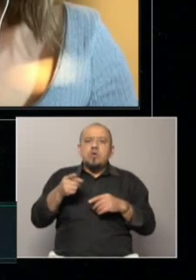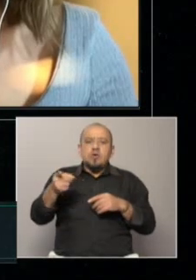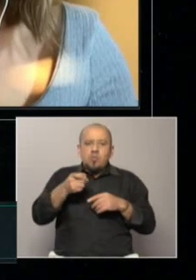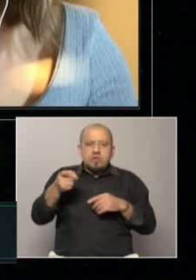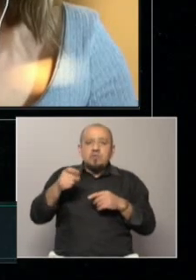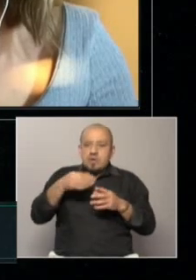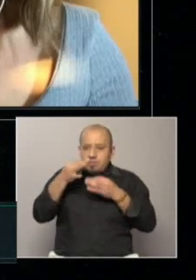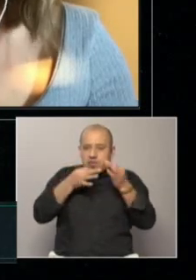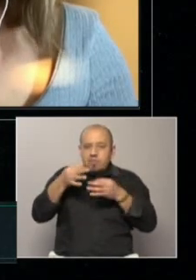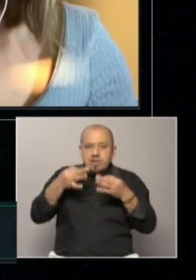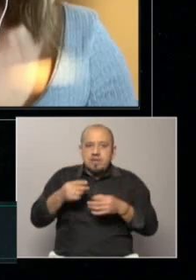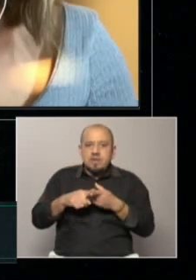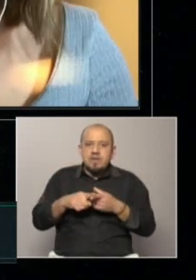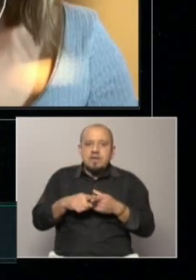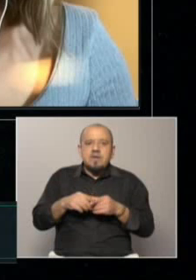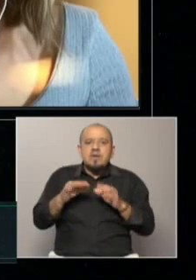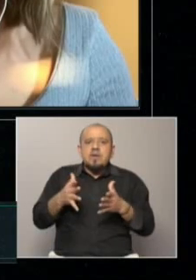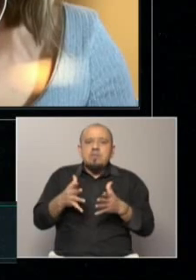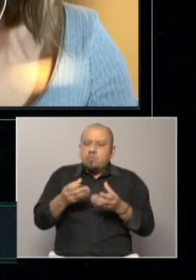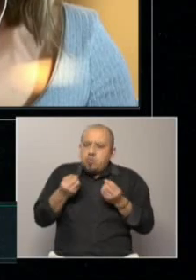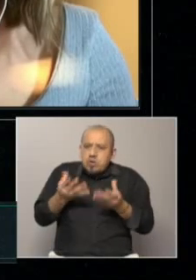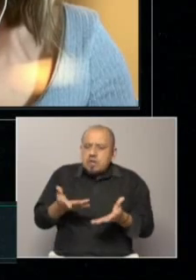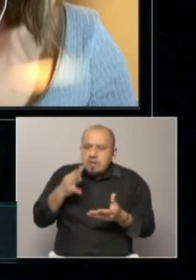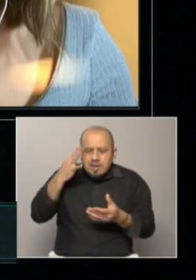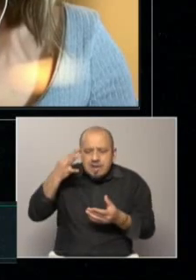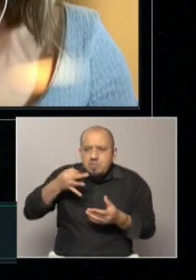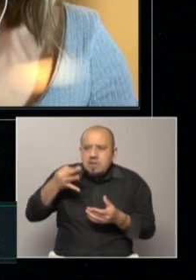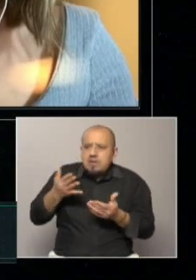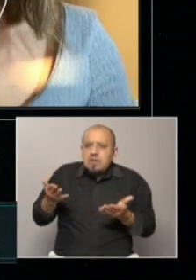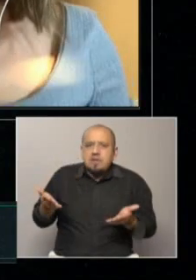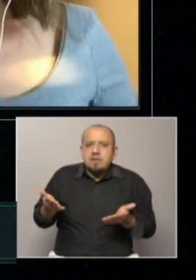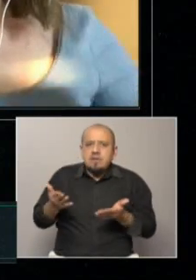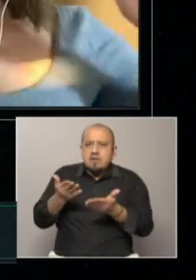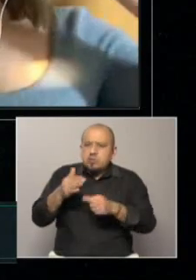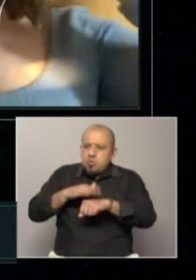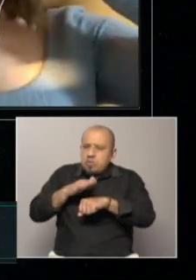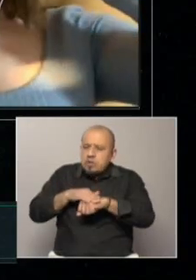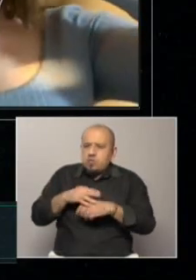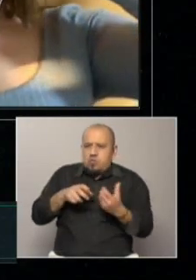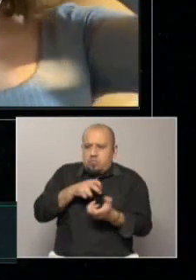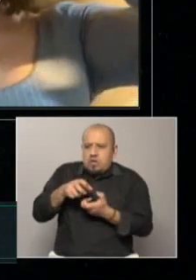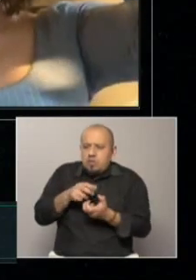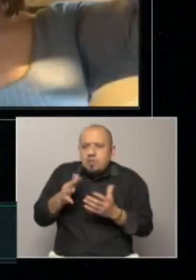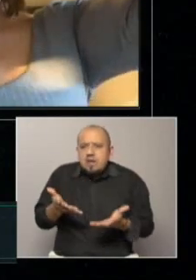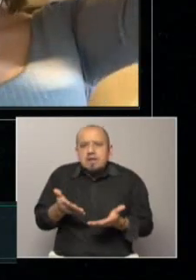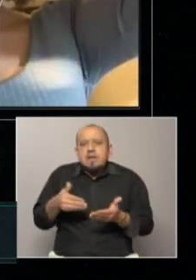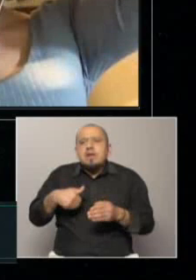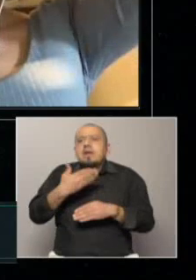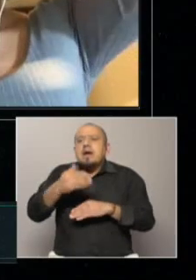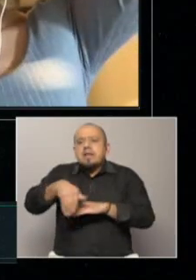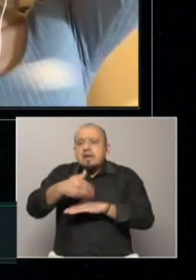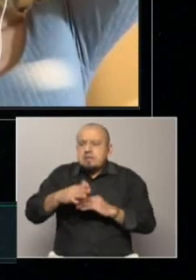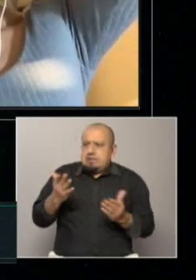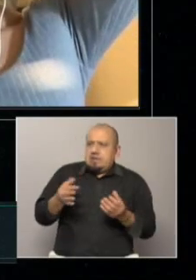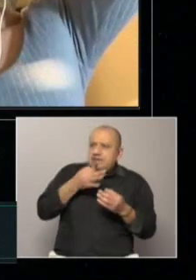pero después, o sea, ¿qué los motiva? Porque realmente es este... Es un momento complejo como para salir a la calle y hacer este